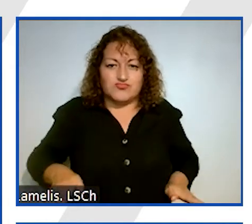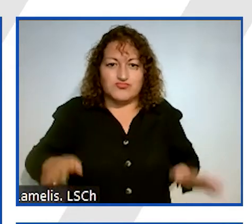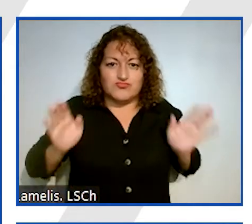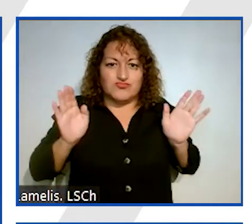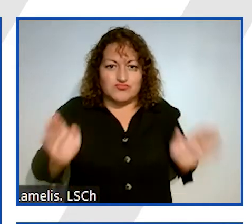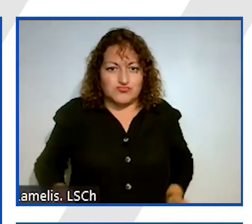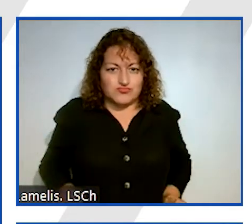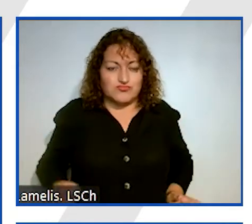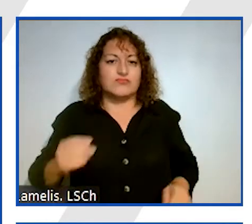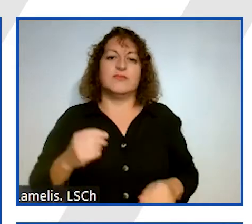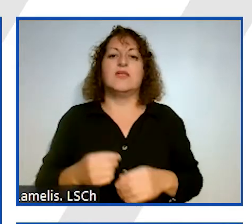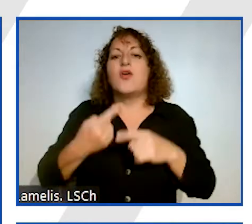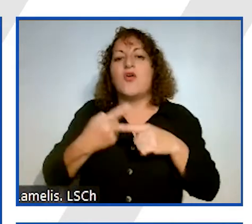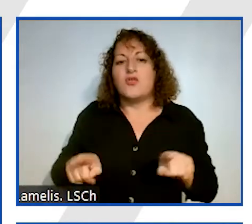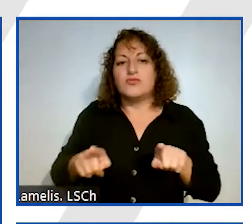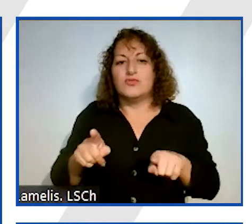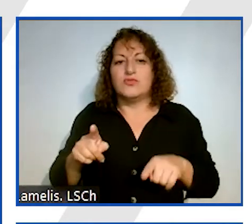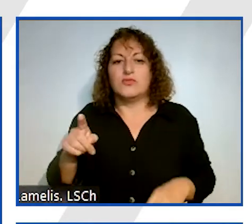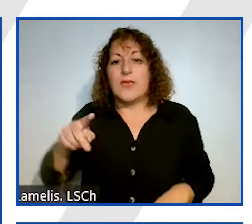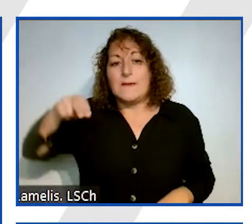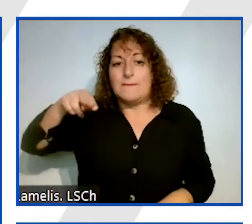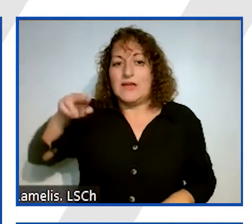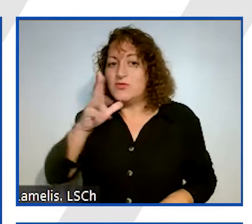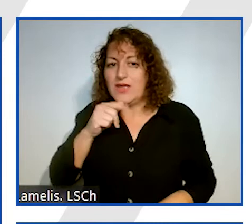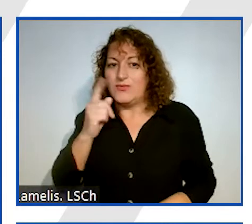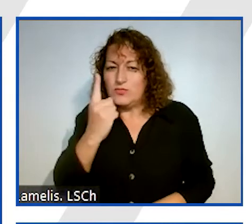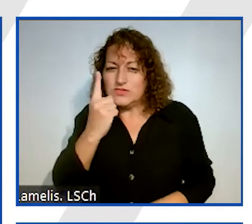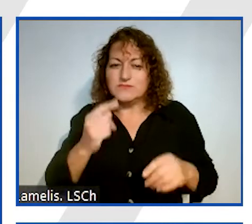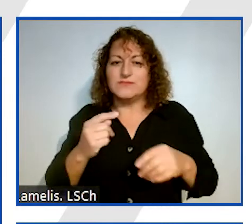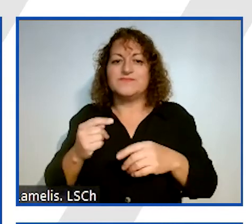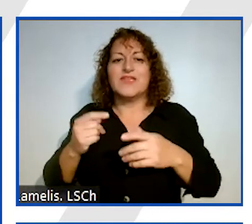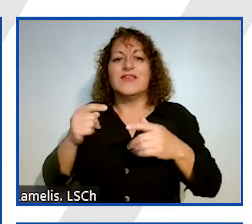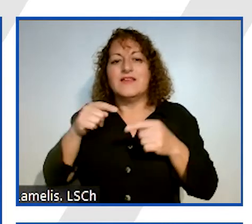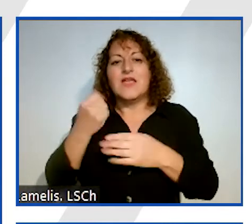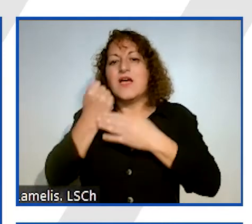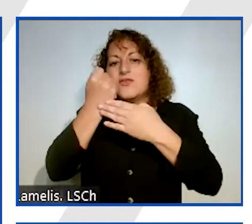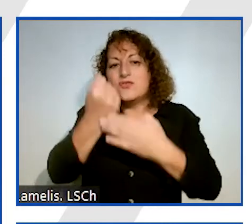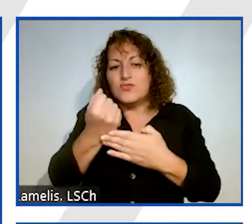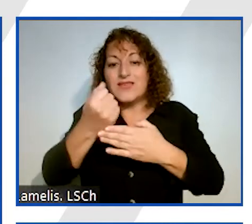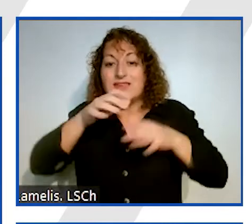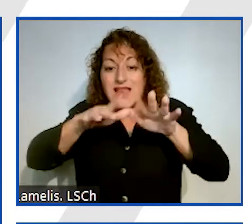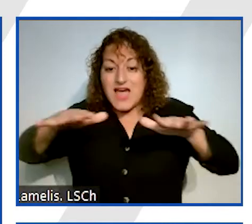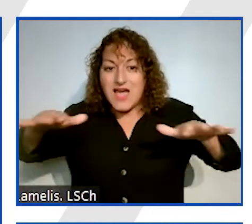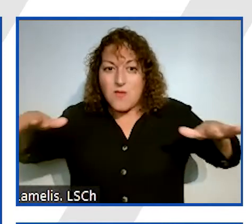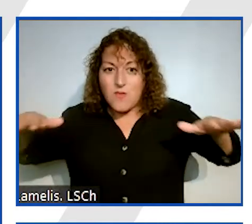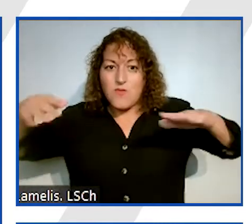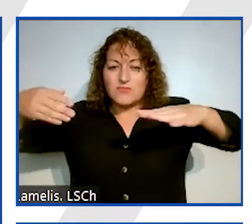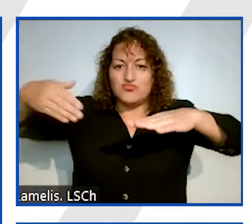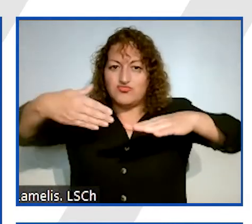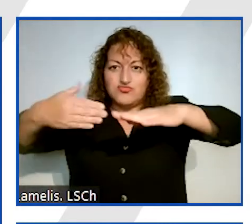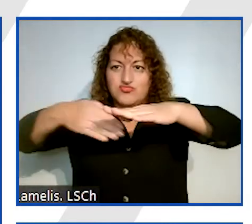aparte tenemos un conjunto de aletas impares, que son las que le ayudan a tener maniobrabilidad en el agua.